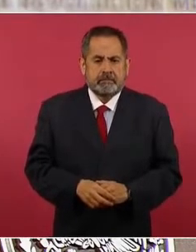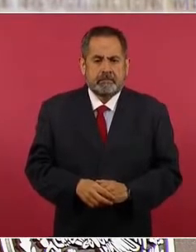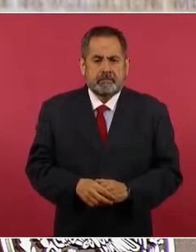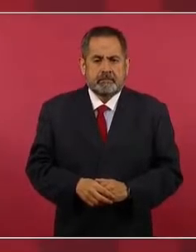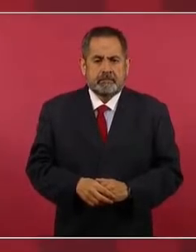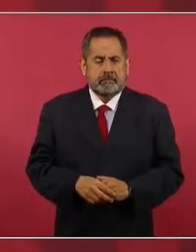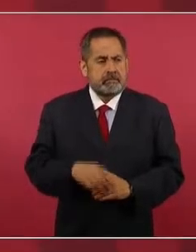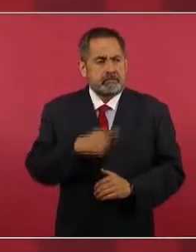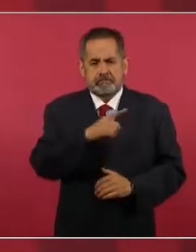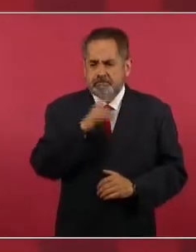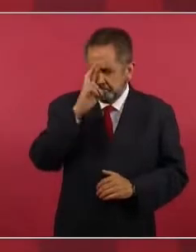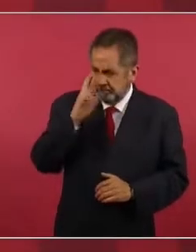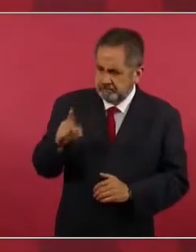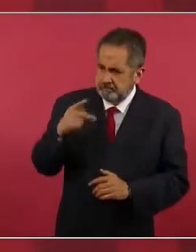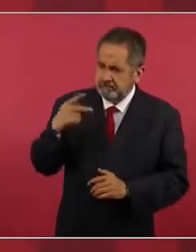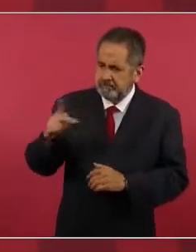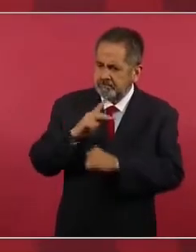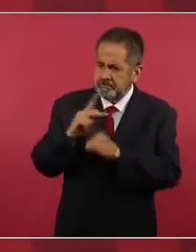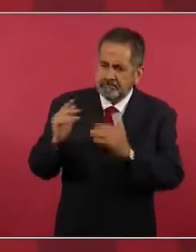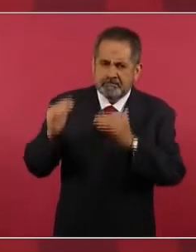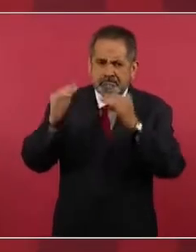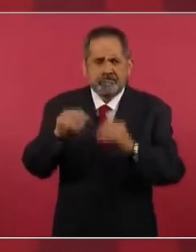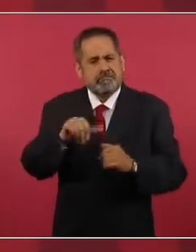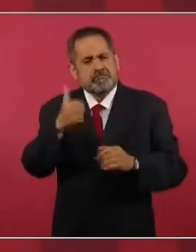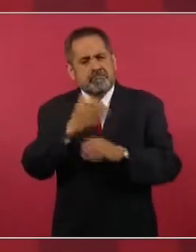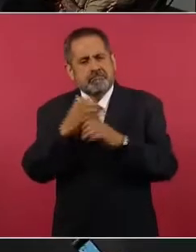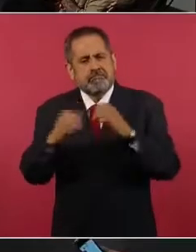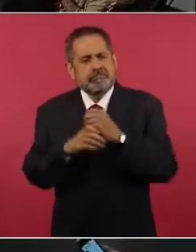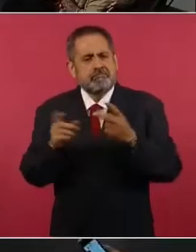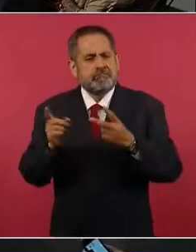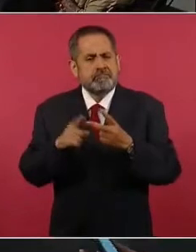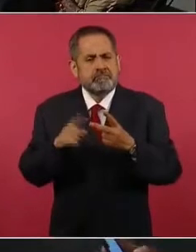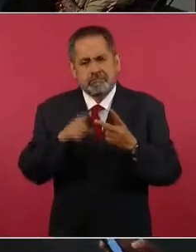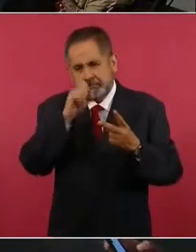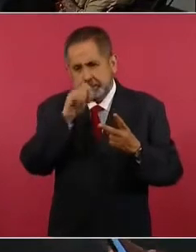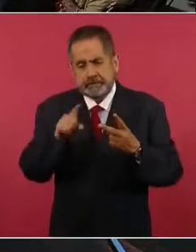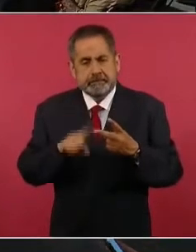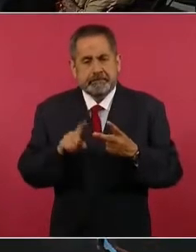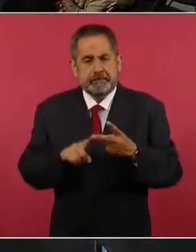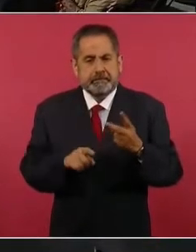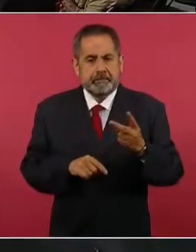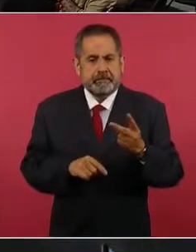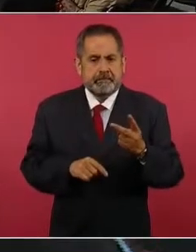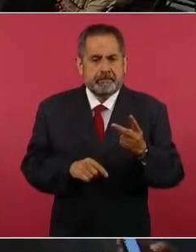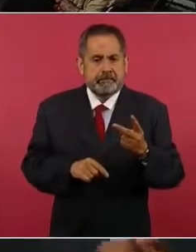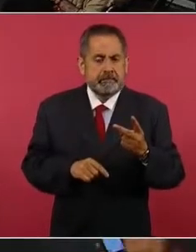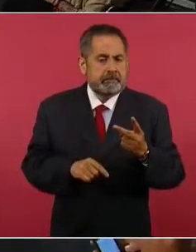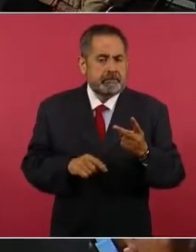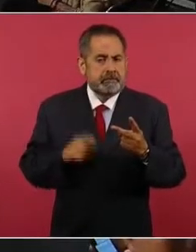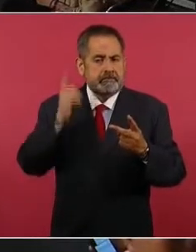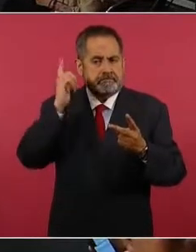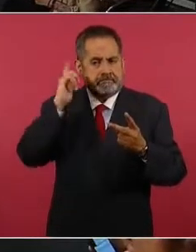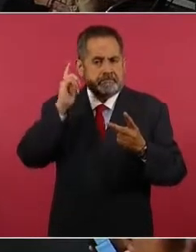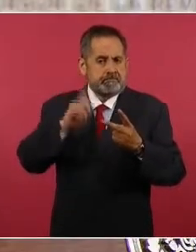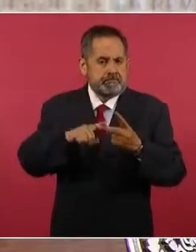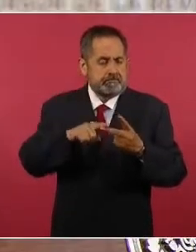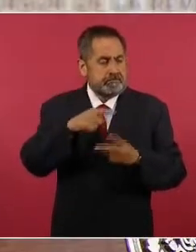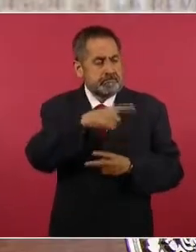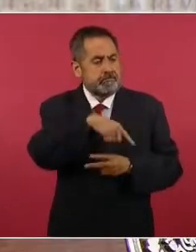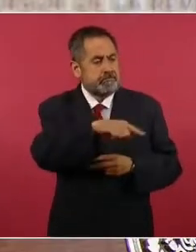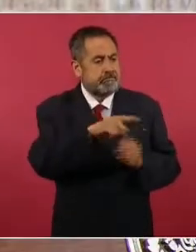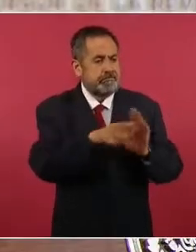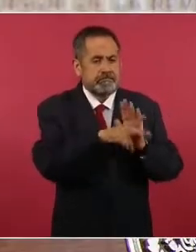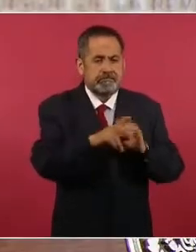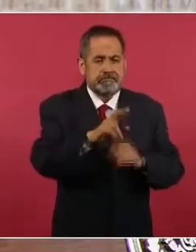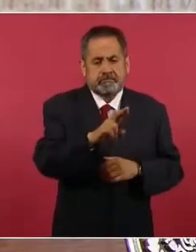Con respeto a nuestra soberanía. Pero hay otra cosa también, que ojalá y los del Reforma y